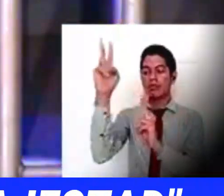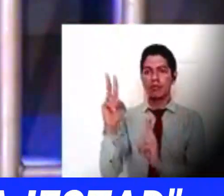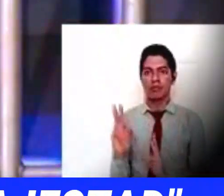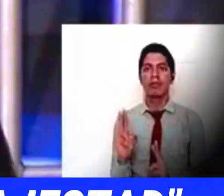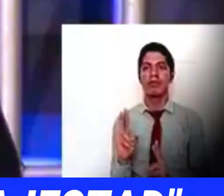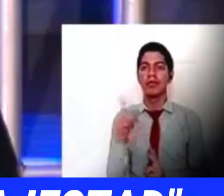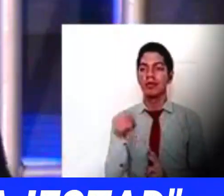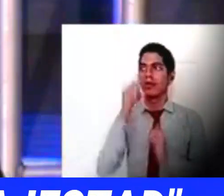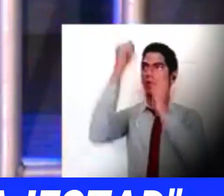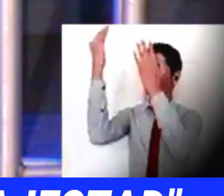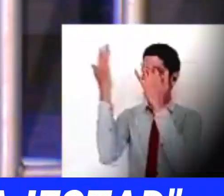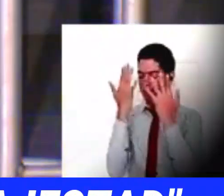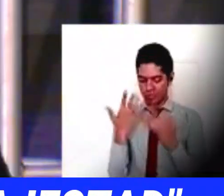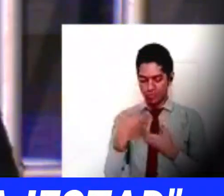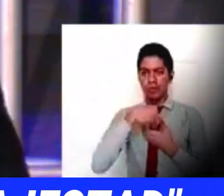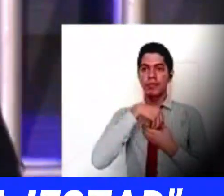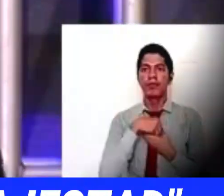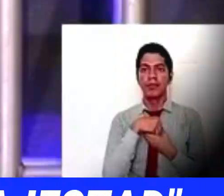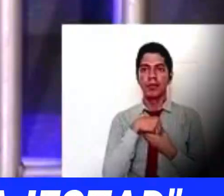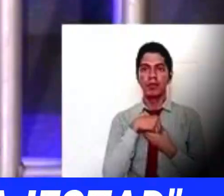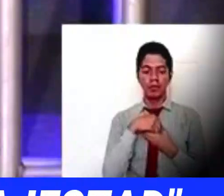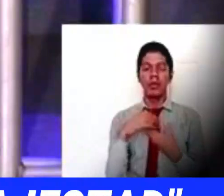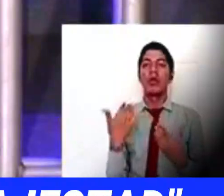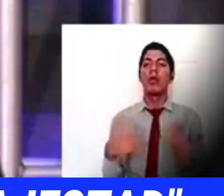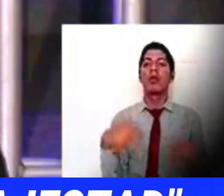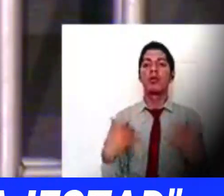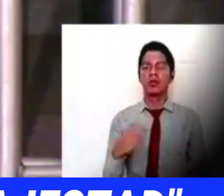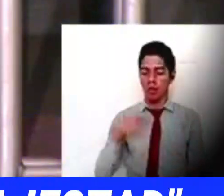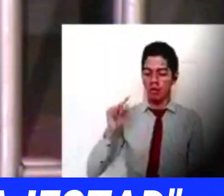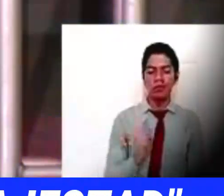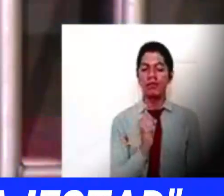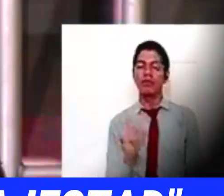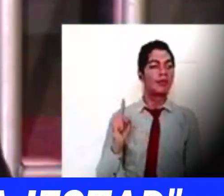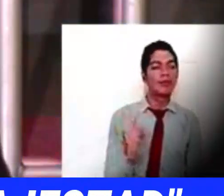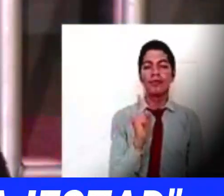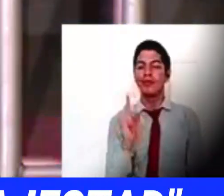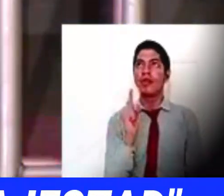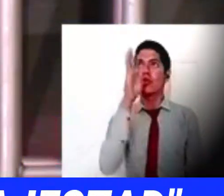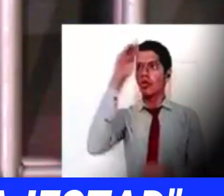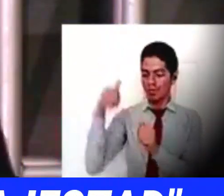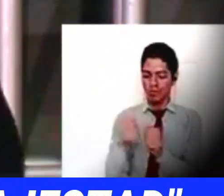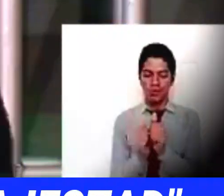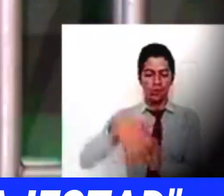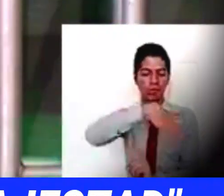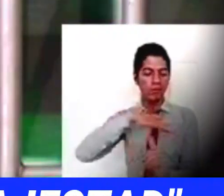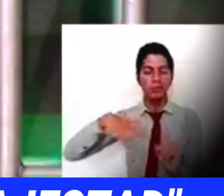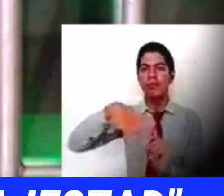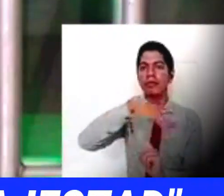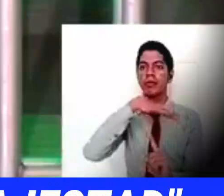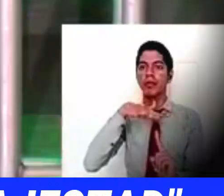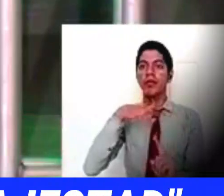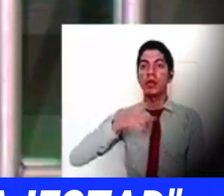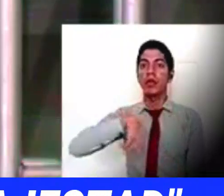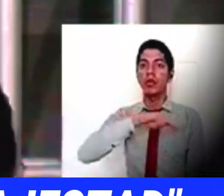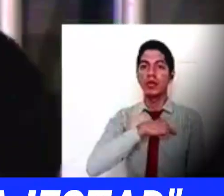hay cobertura para usted. Donde usted se mueve Dios a su lado. Escúcheme bien, tenemos privilegios, la bondad de